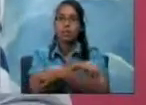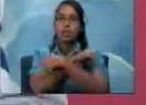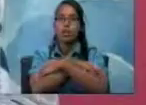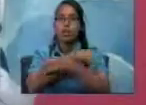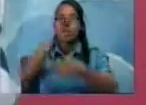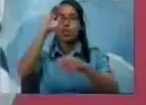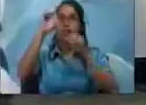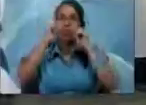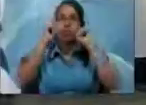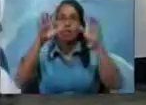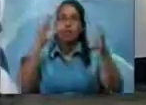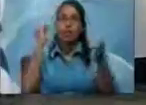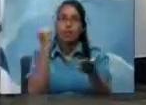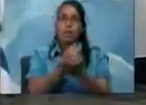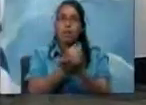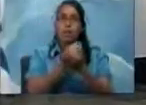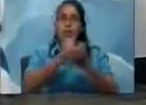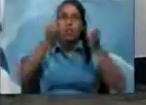te